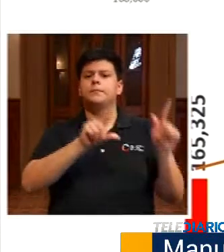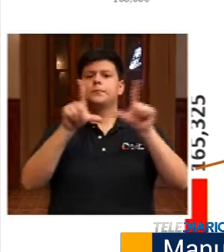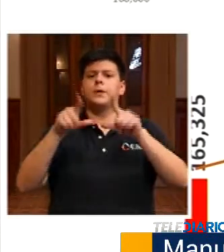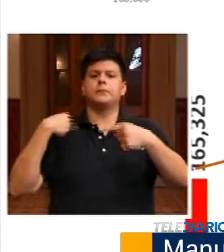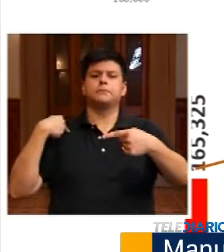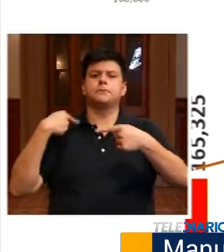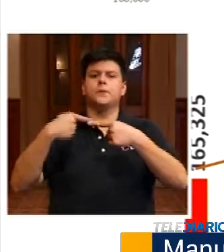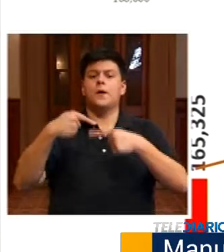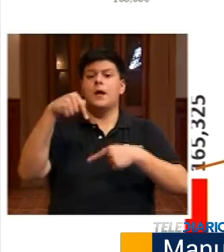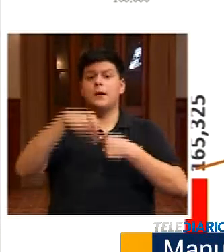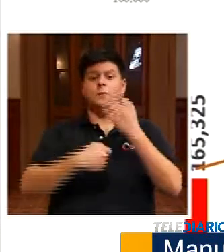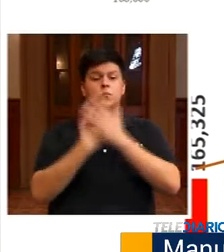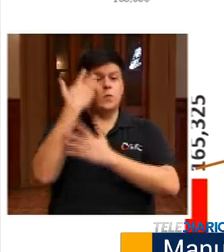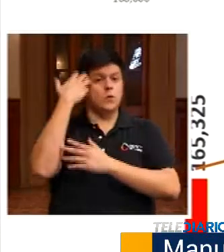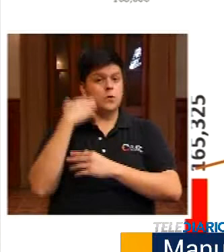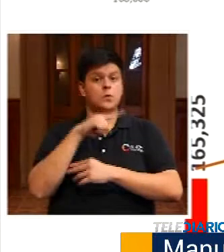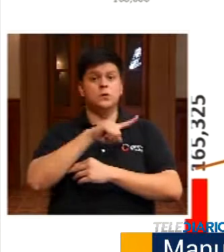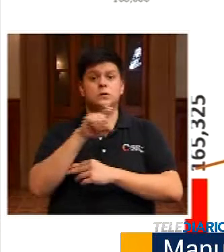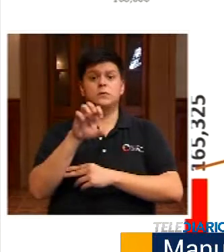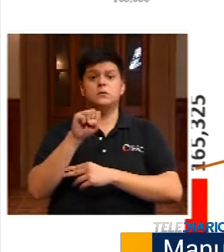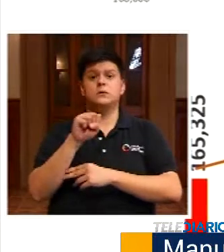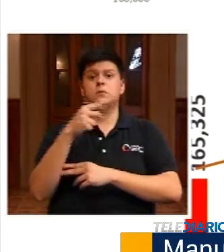acumulada en Nuevo León, se han contagiado